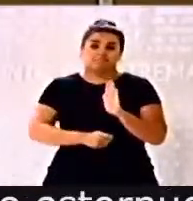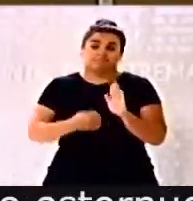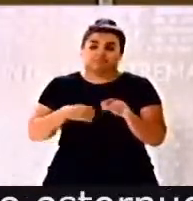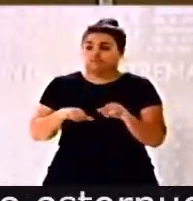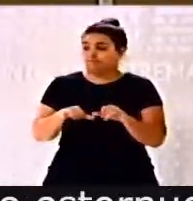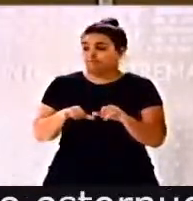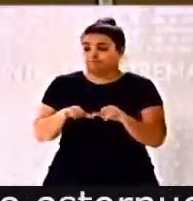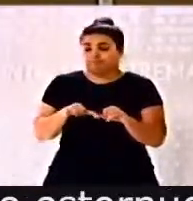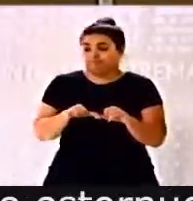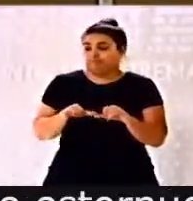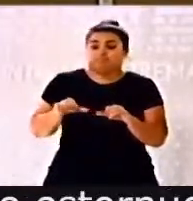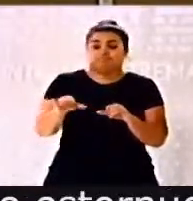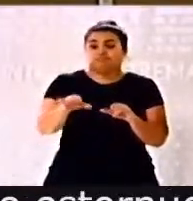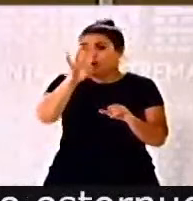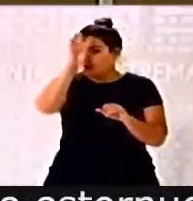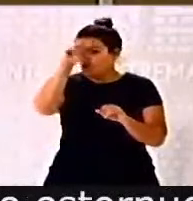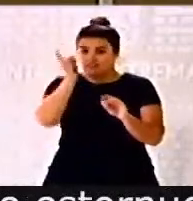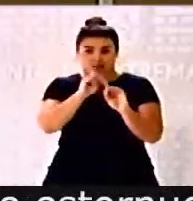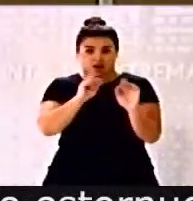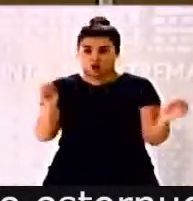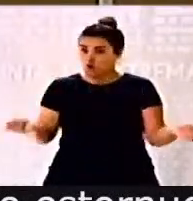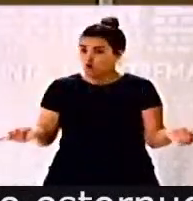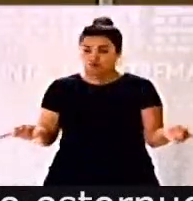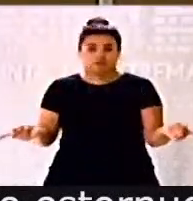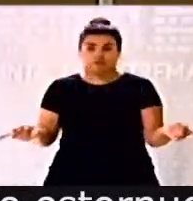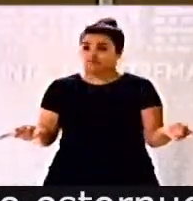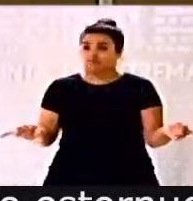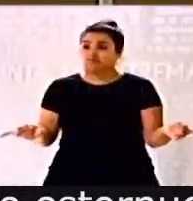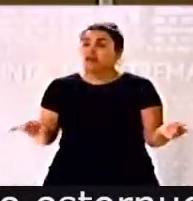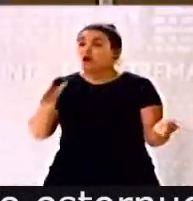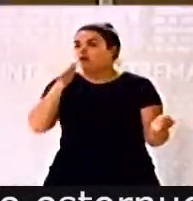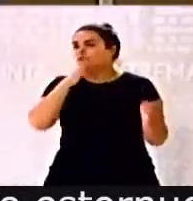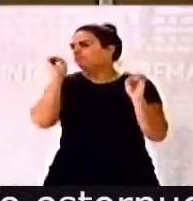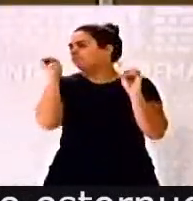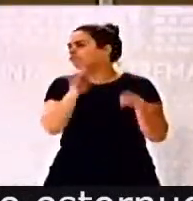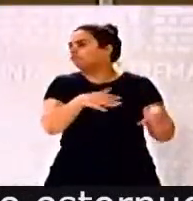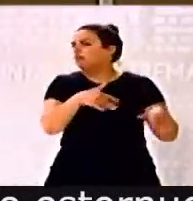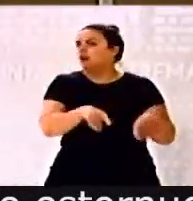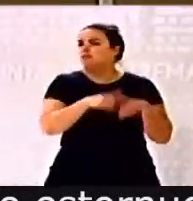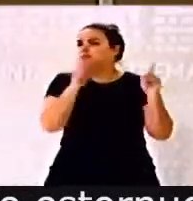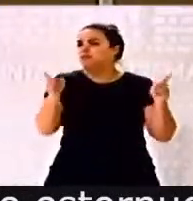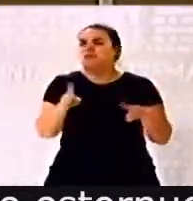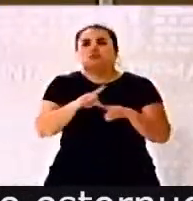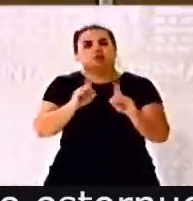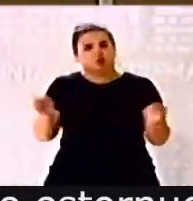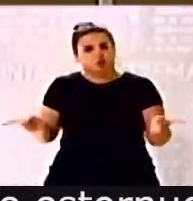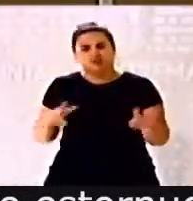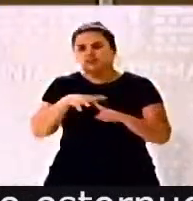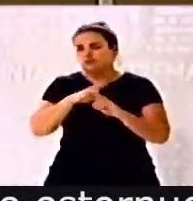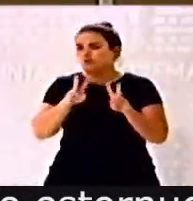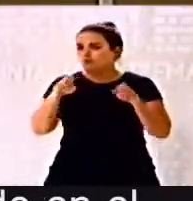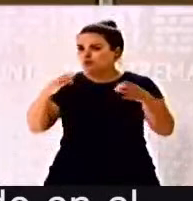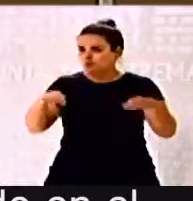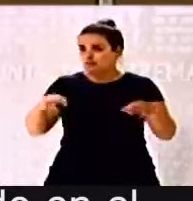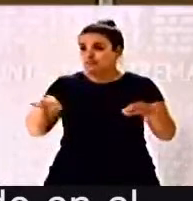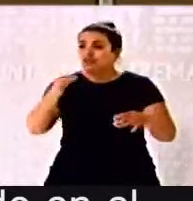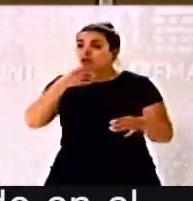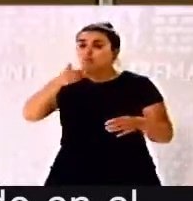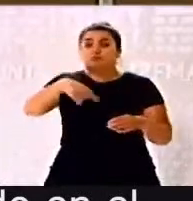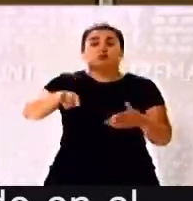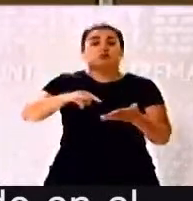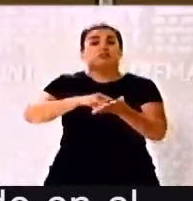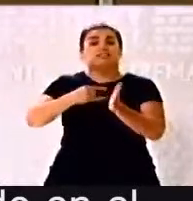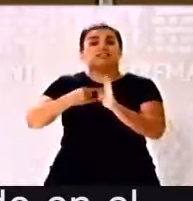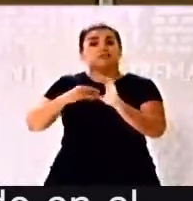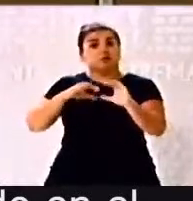se deben olvidar, son medidas que jamás se deben dejar de lado en el estado de nueva normalidad. Y ustedes, como medios de